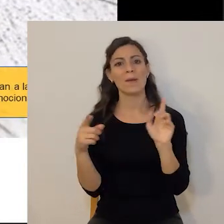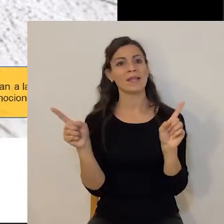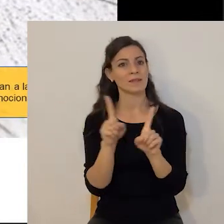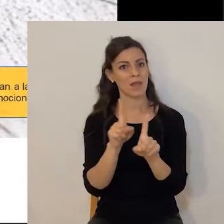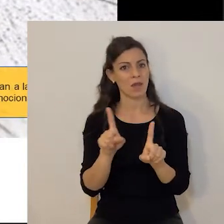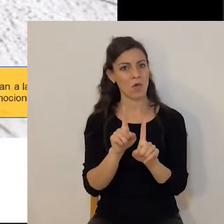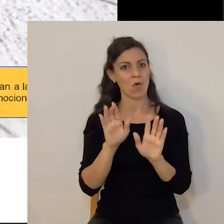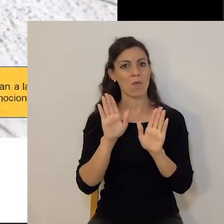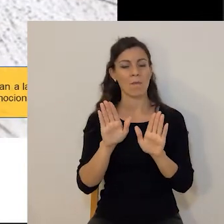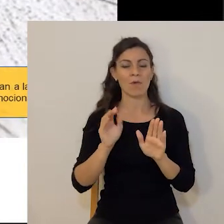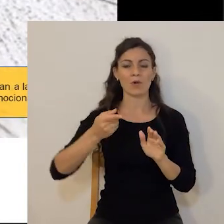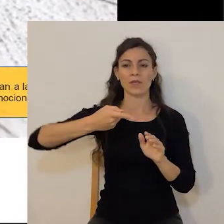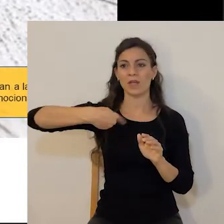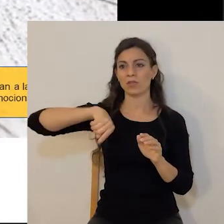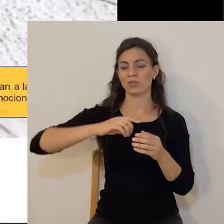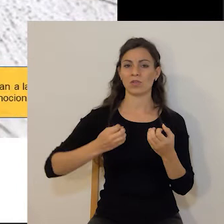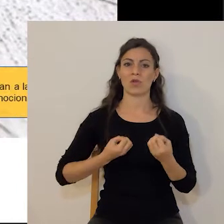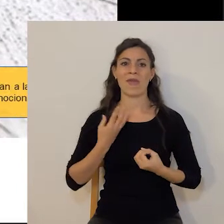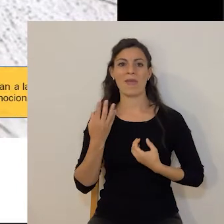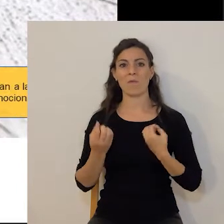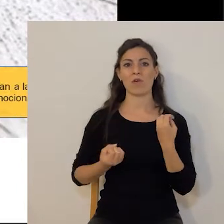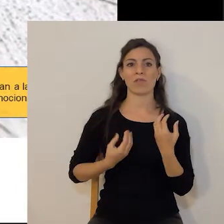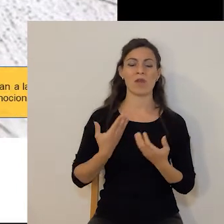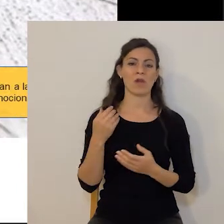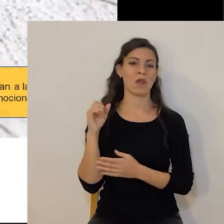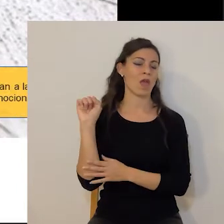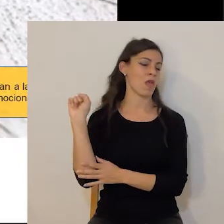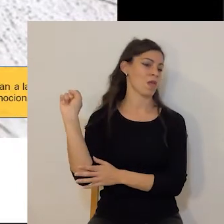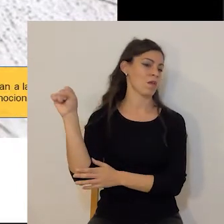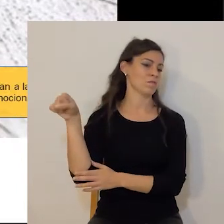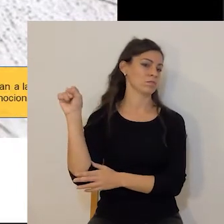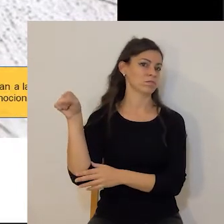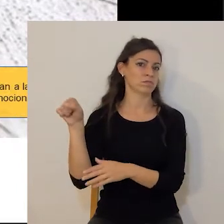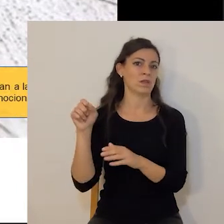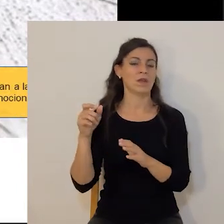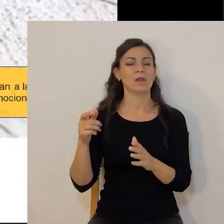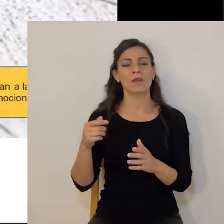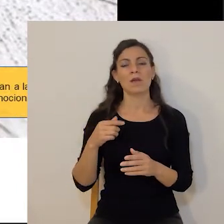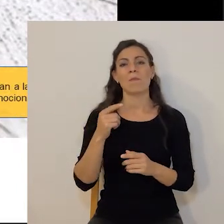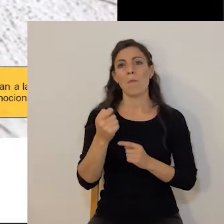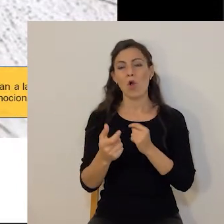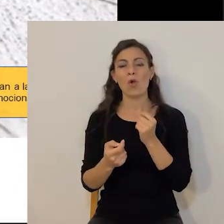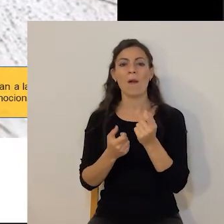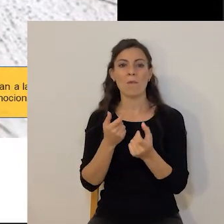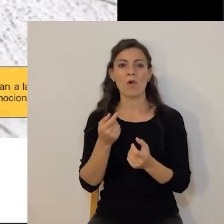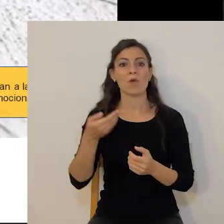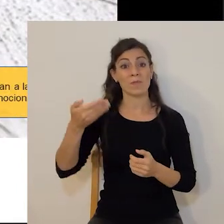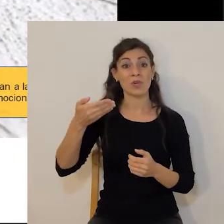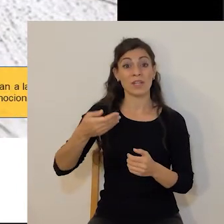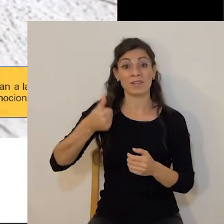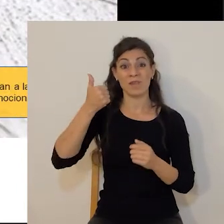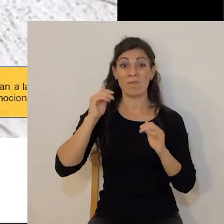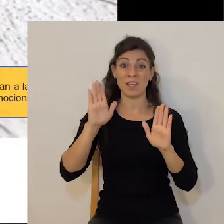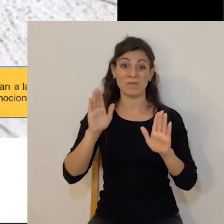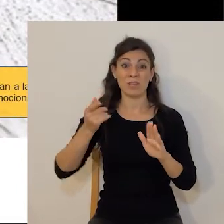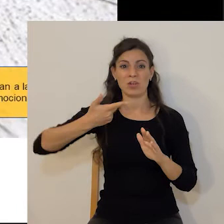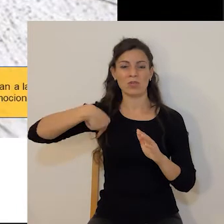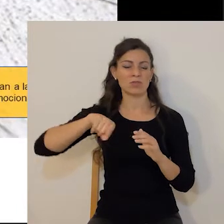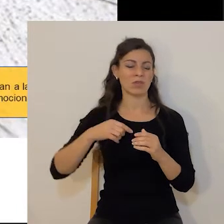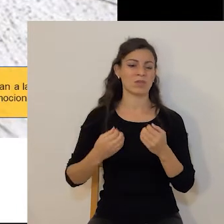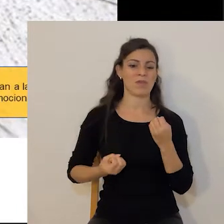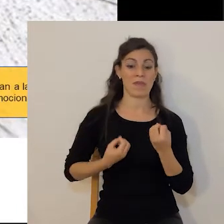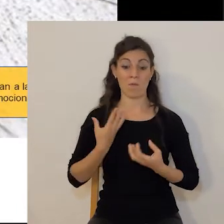vivimos un poco de espaldas a las emociones, aunque cada vez se incorporan más, se le da más importancia, pero seguimos viviendo de espaldas a